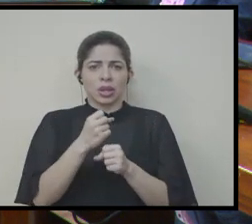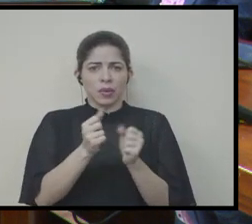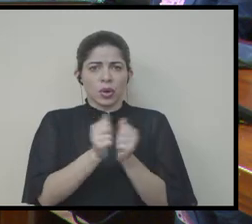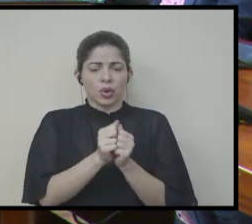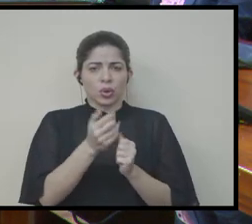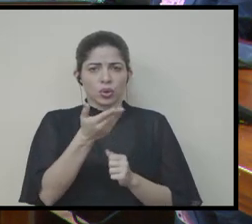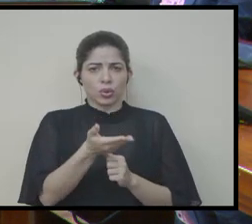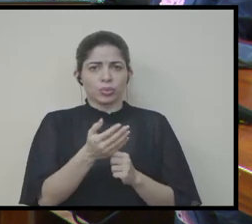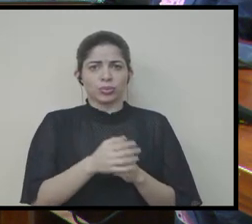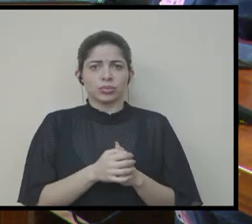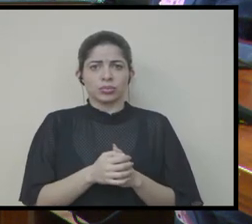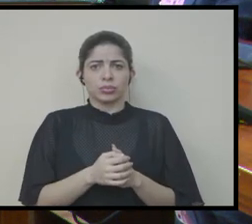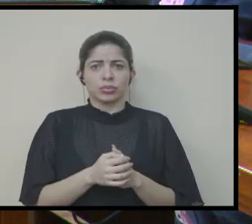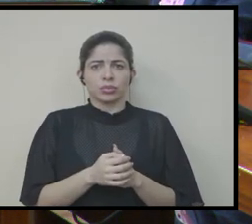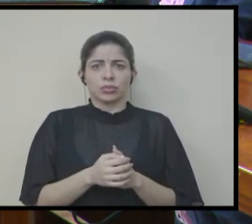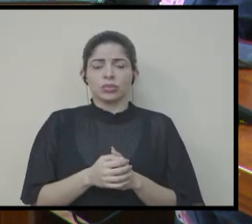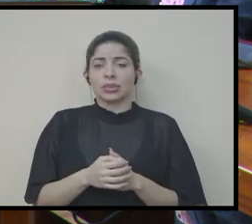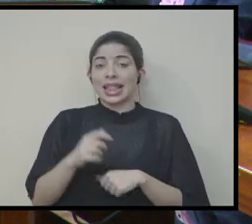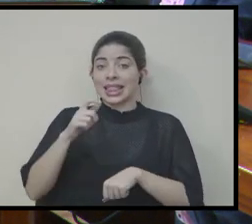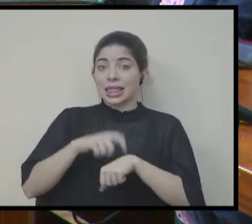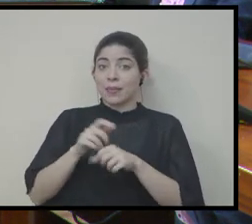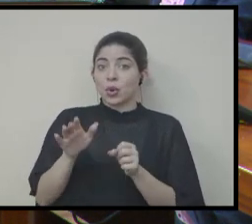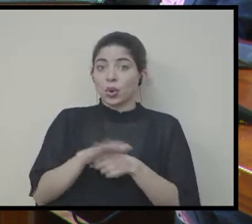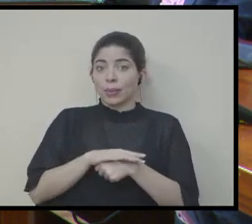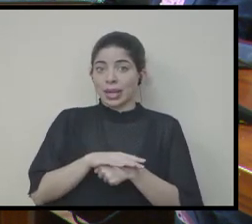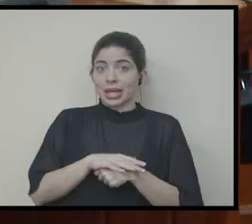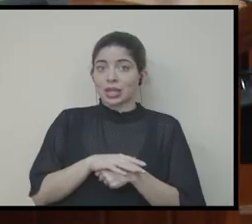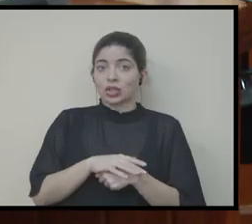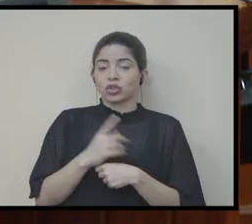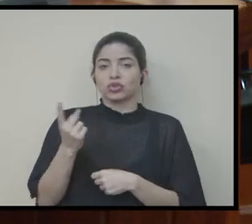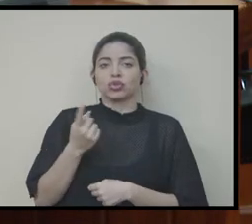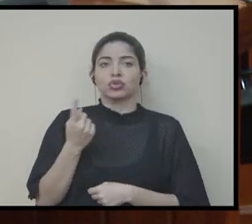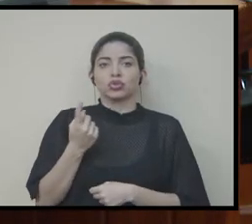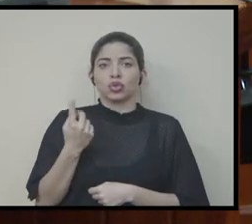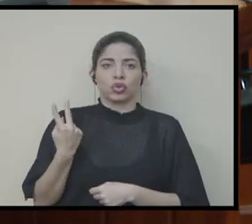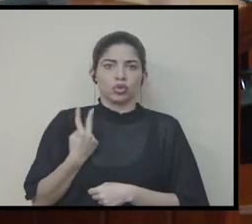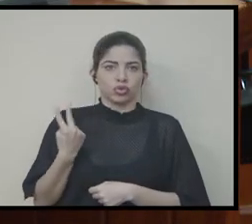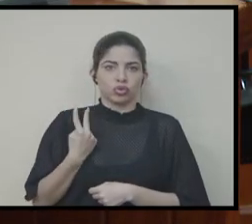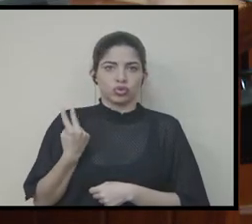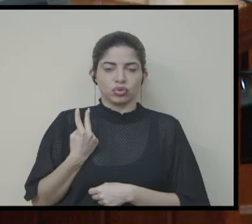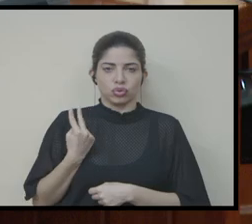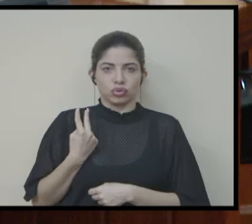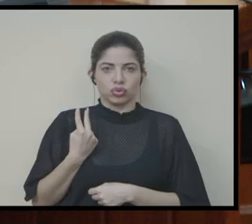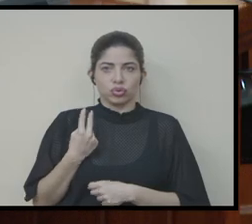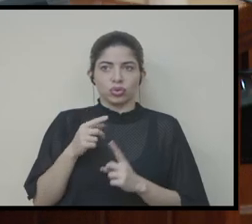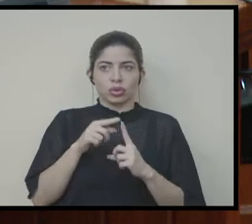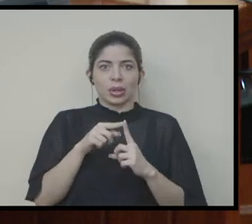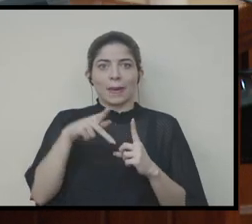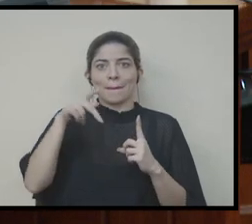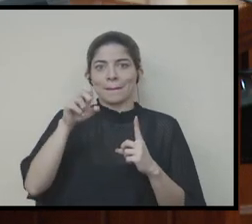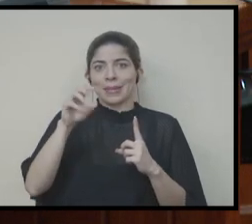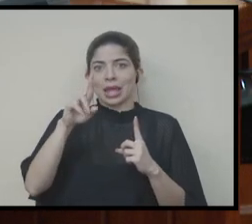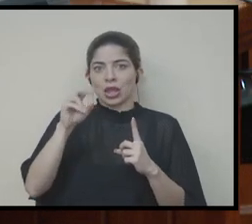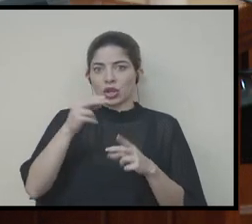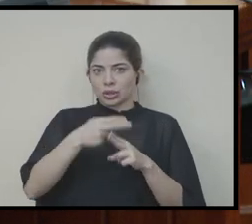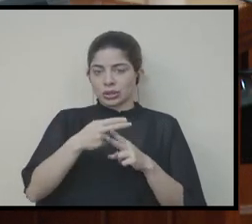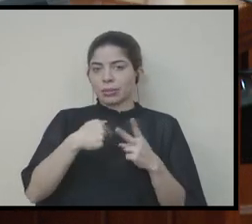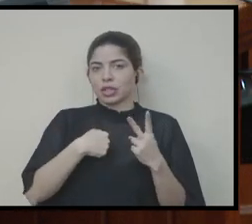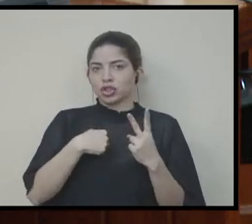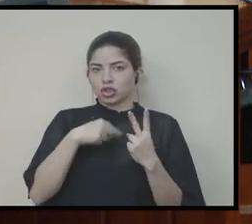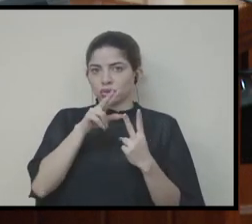trabajan con...? Tiempo completo somos solo 2. Él, Pedro se llama, y